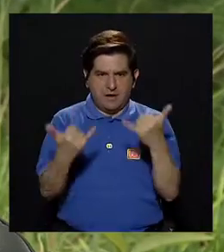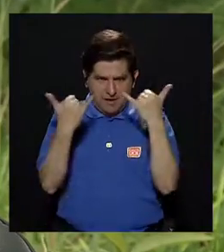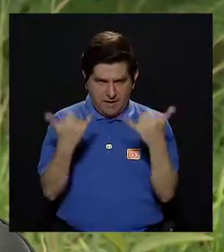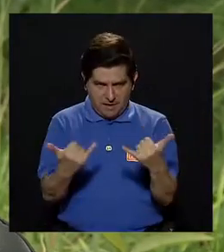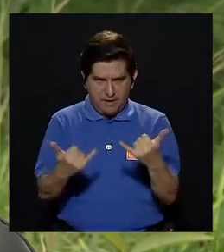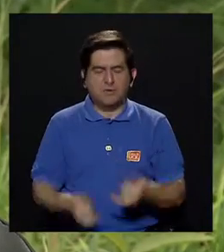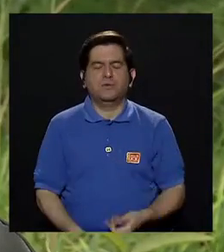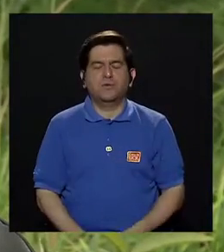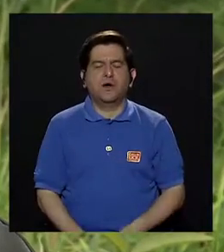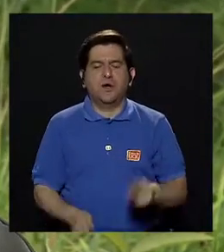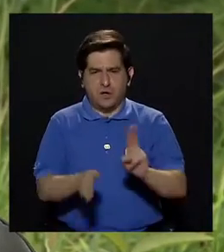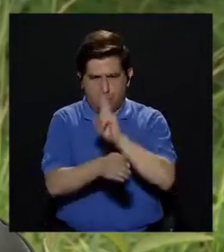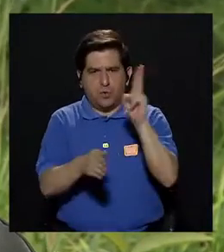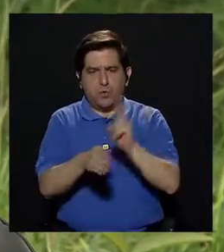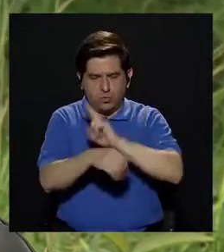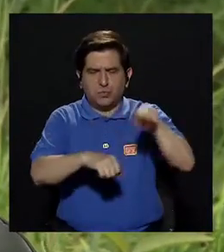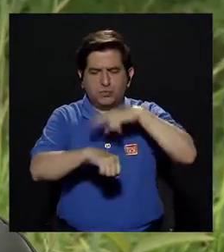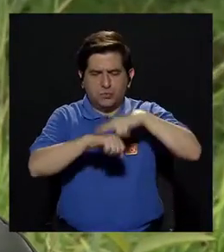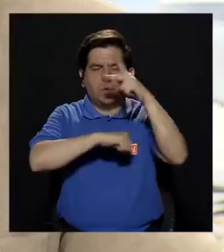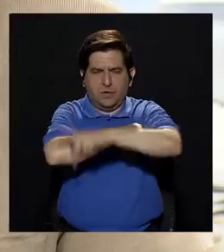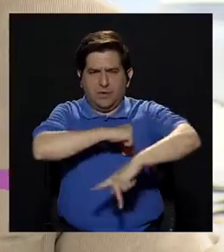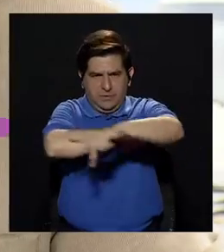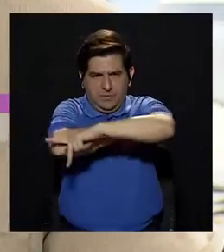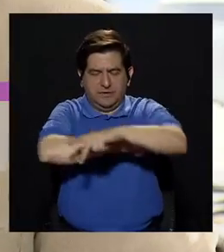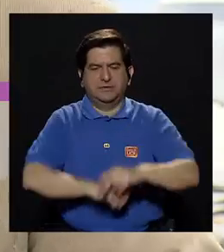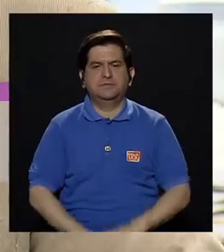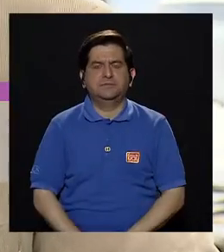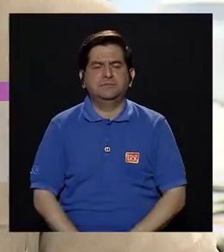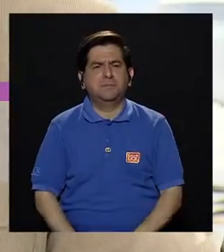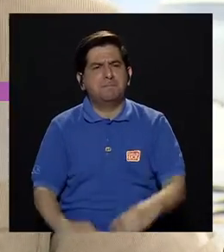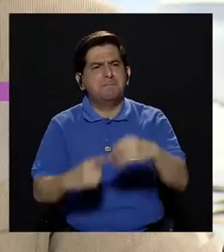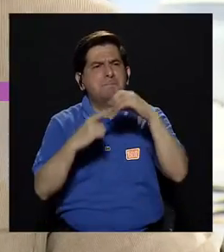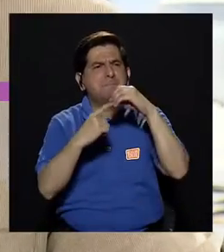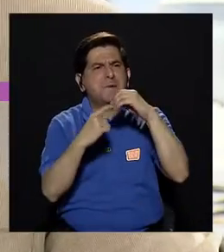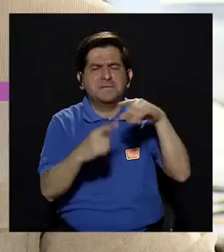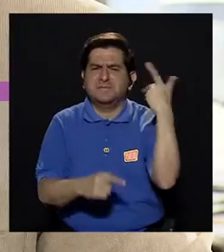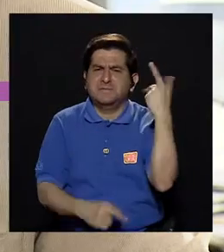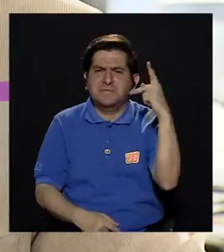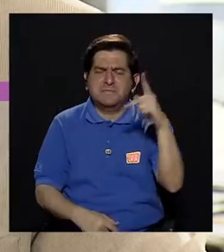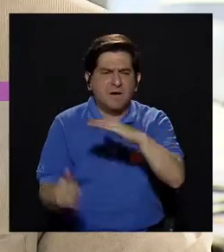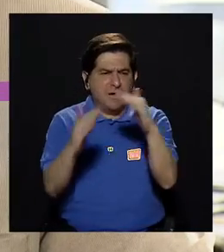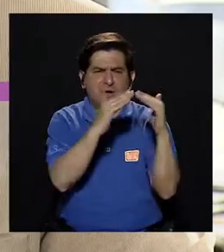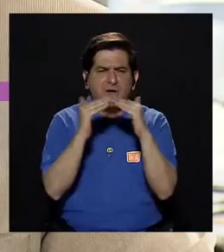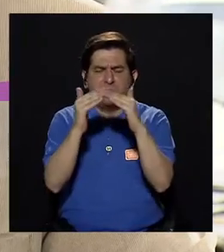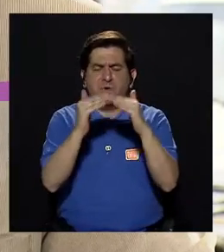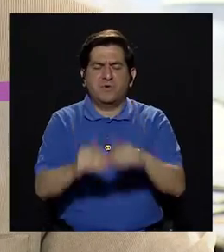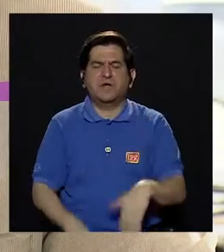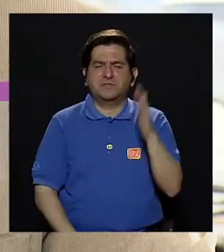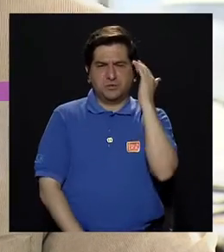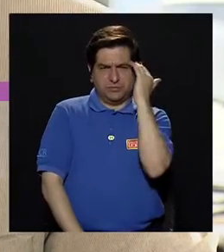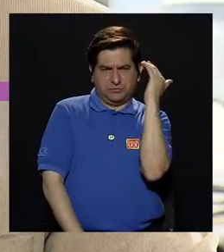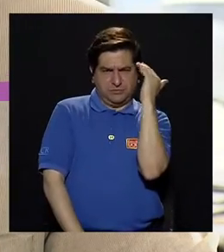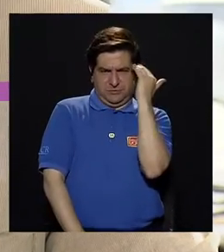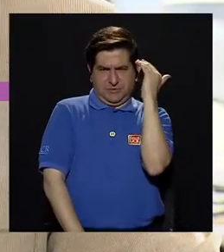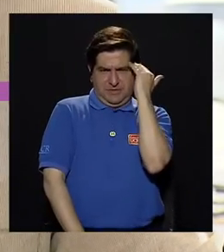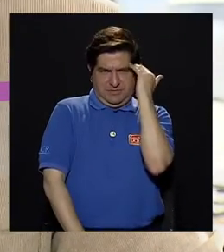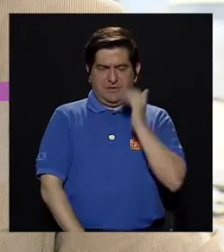actualmente vigente, en la que más se hace en el país. ¿Cuáles serían los principales factores de riesgo que la población debe tener en